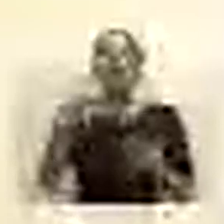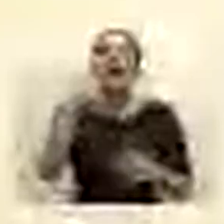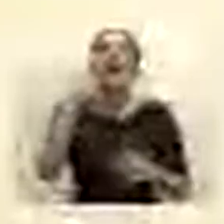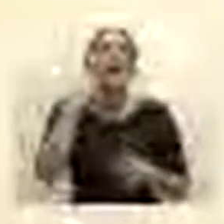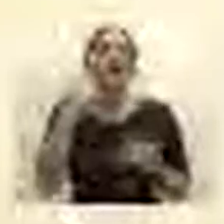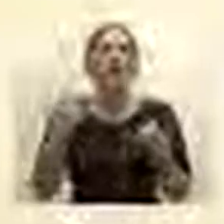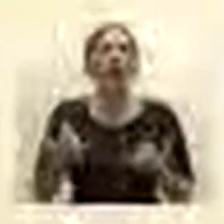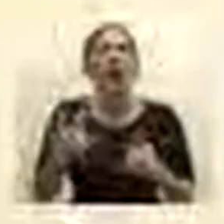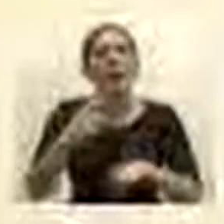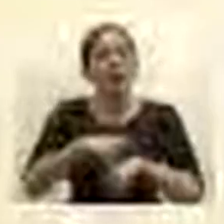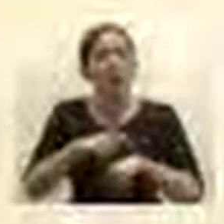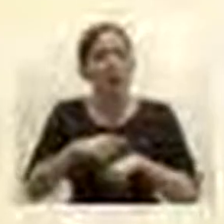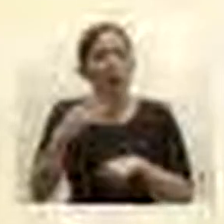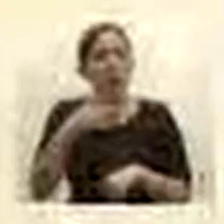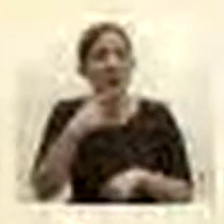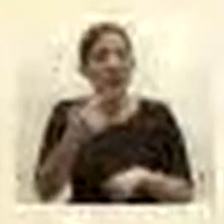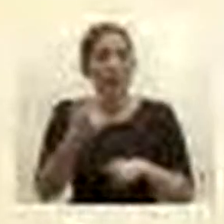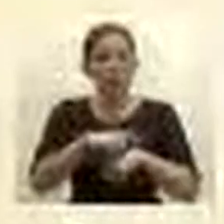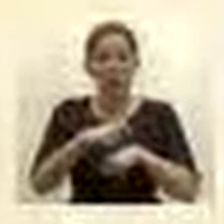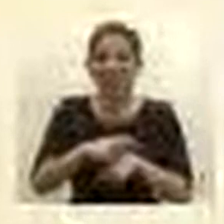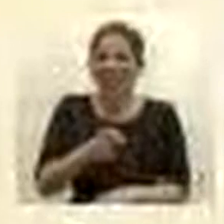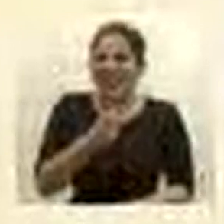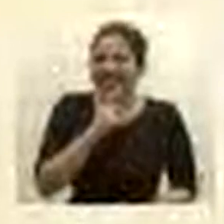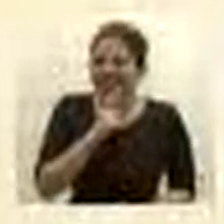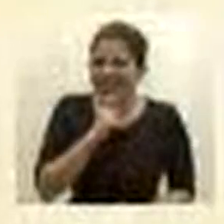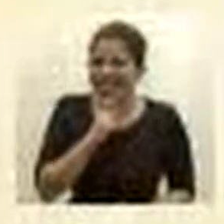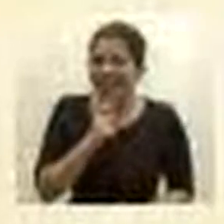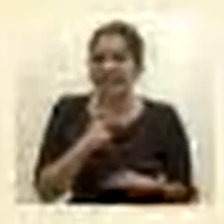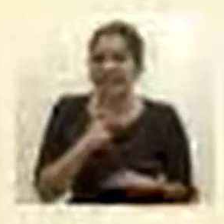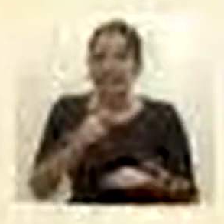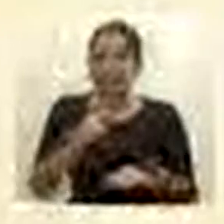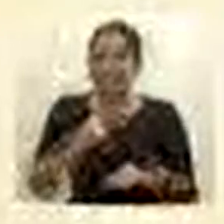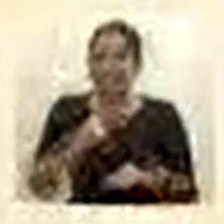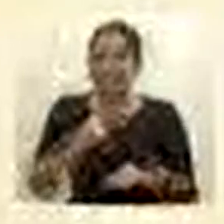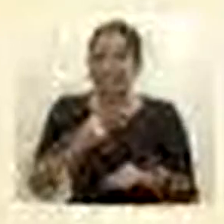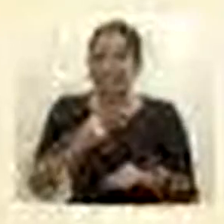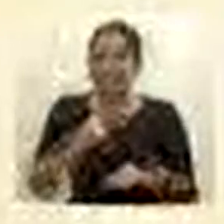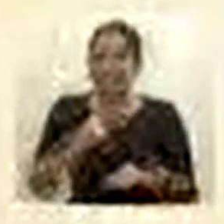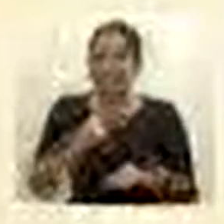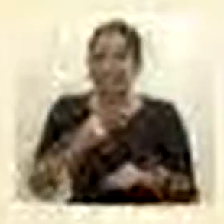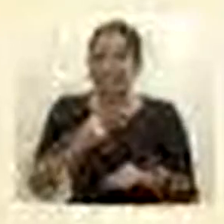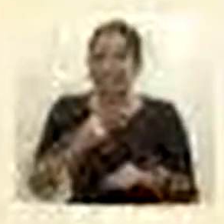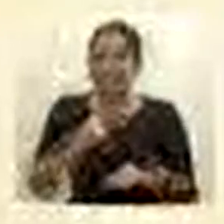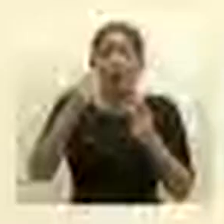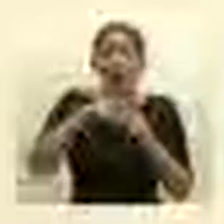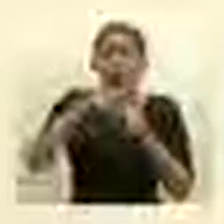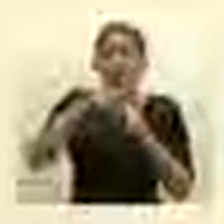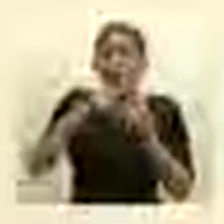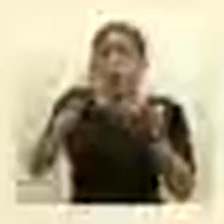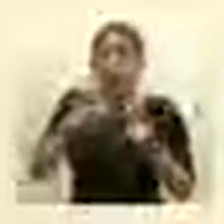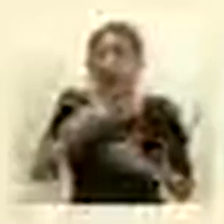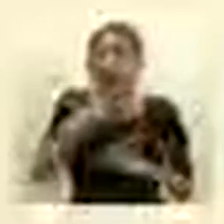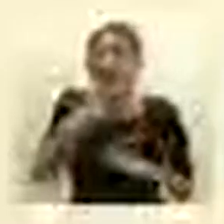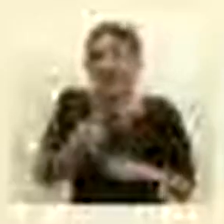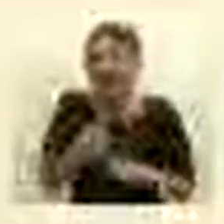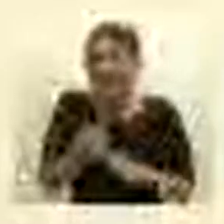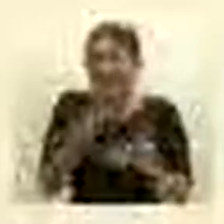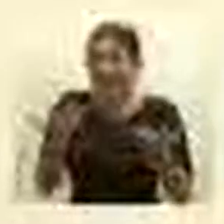son momentos, como indicaba, muy difíciles, momentos que hasta cierto punto, si se puede decir